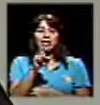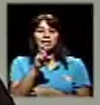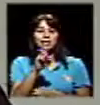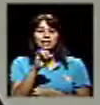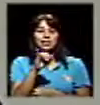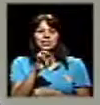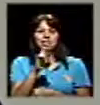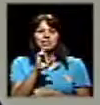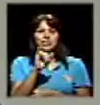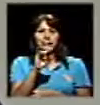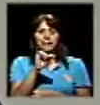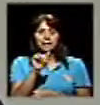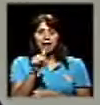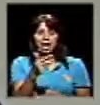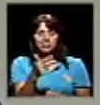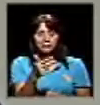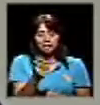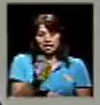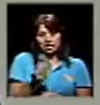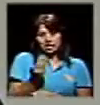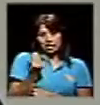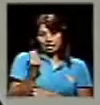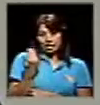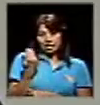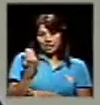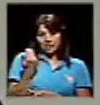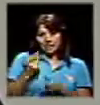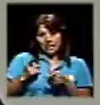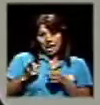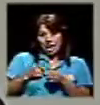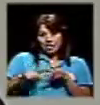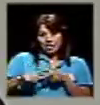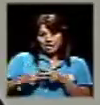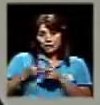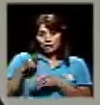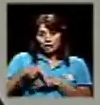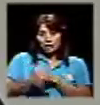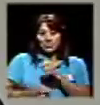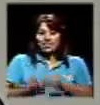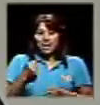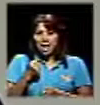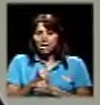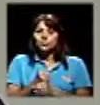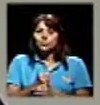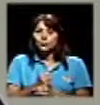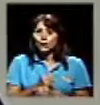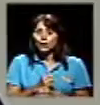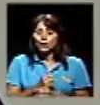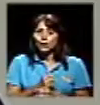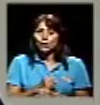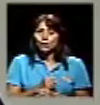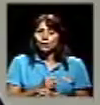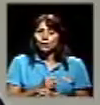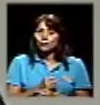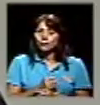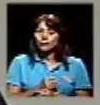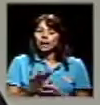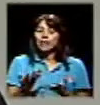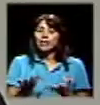quien recientemente, a principios de este año, defendió con mucho